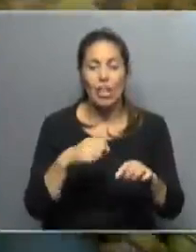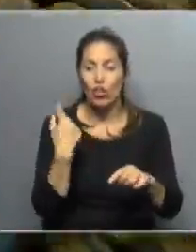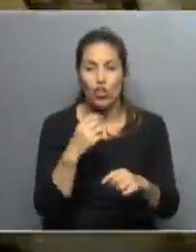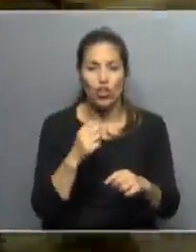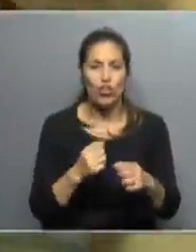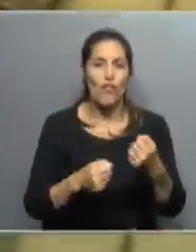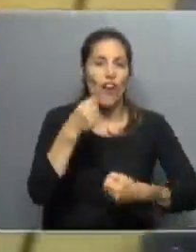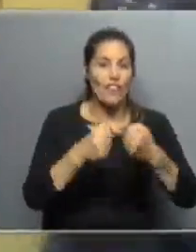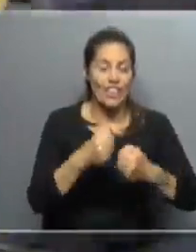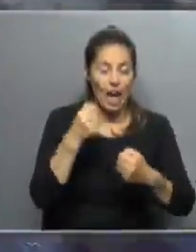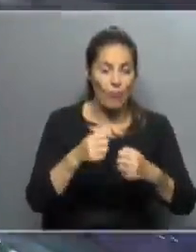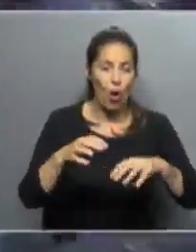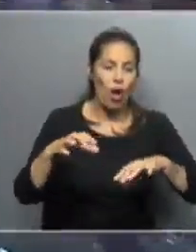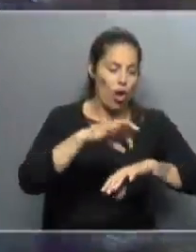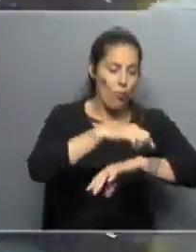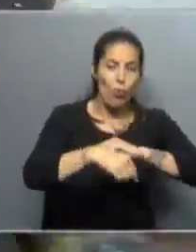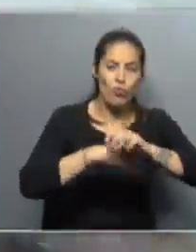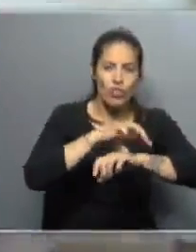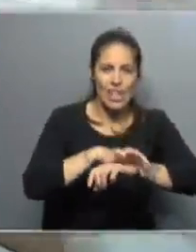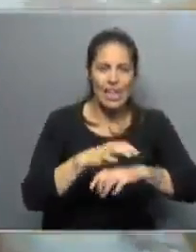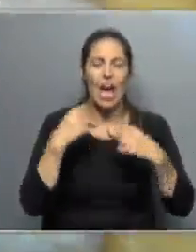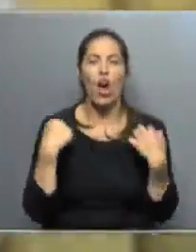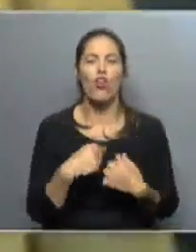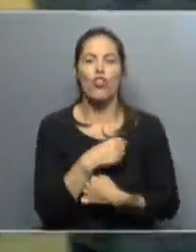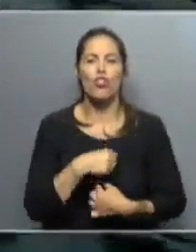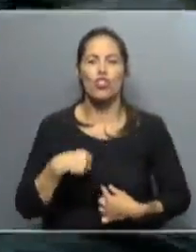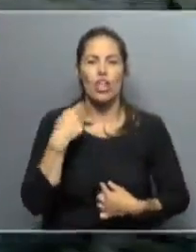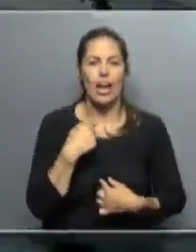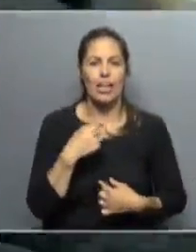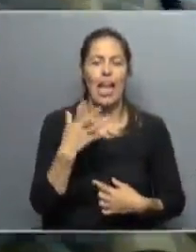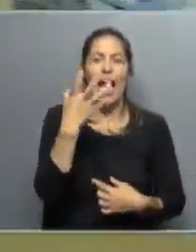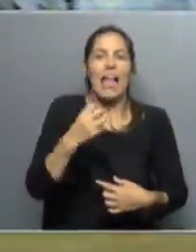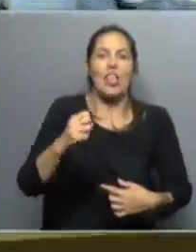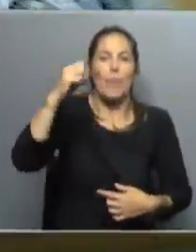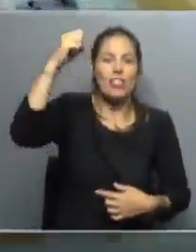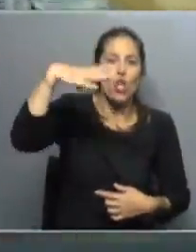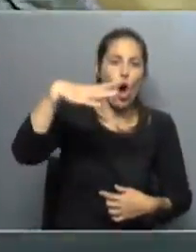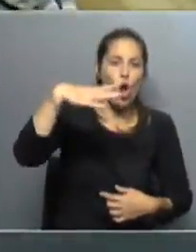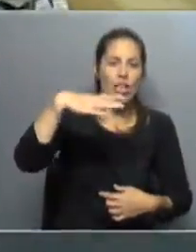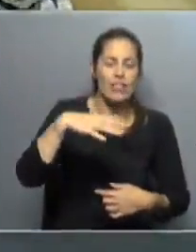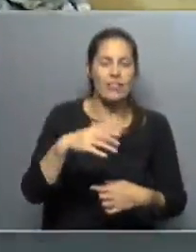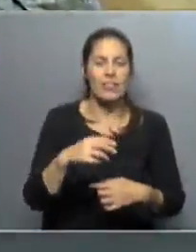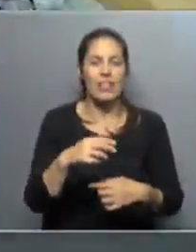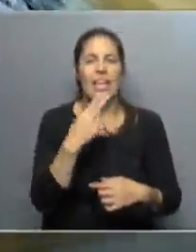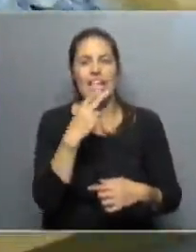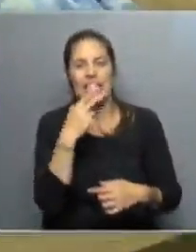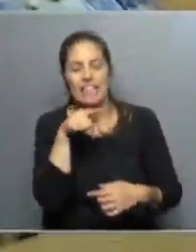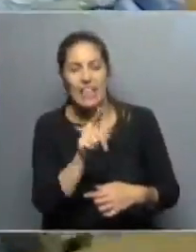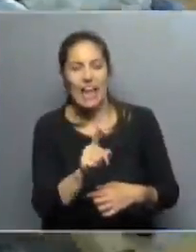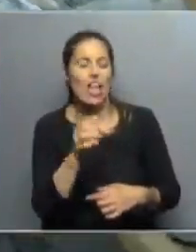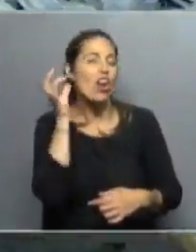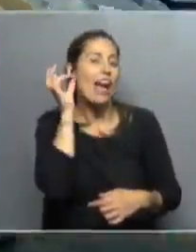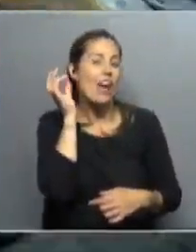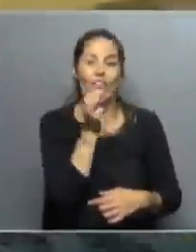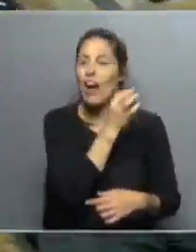con las piedras. Pulseras, collares, los atrapasoles en piedra y cristal, collares allá,